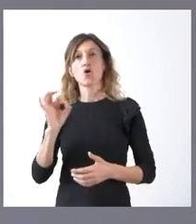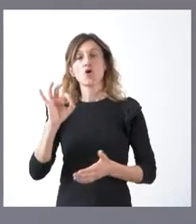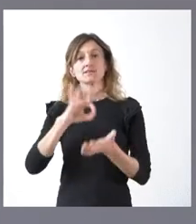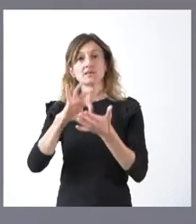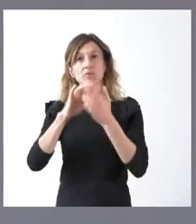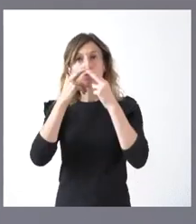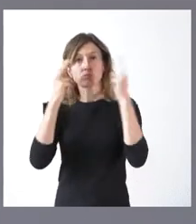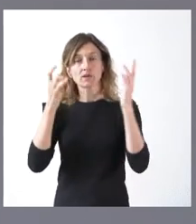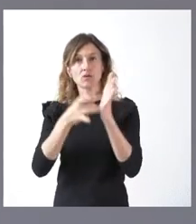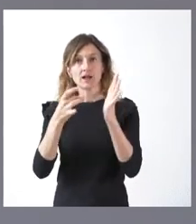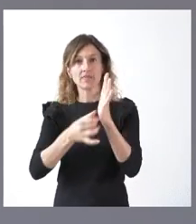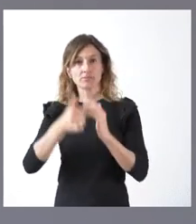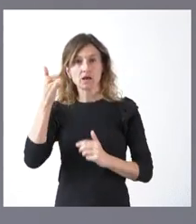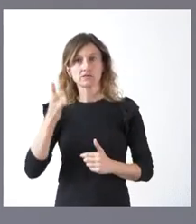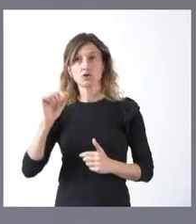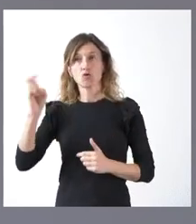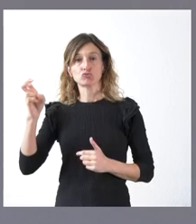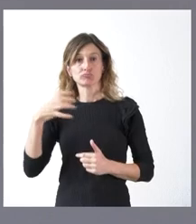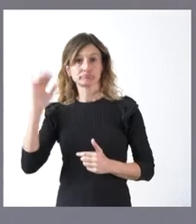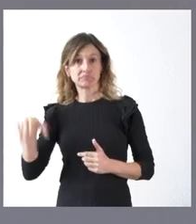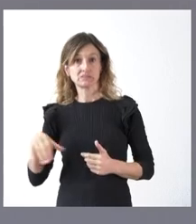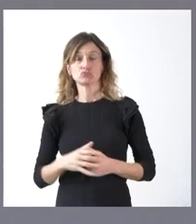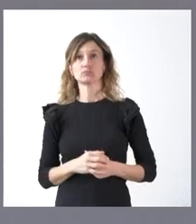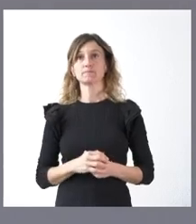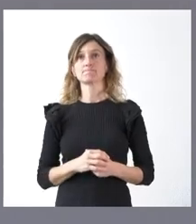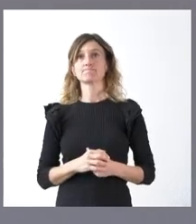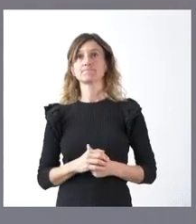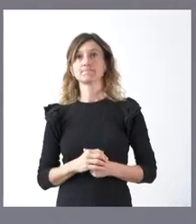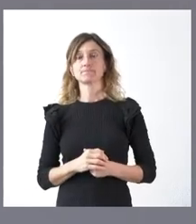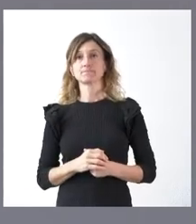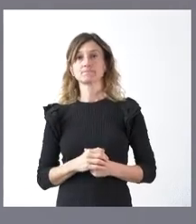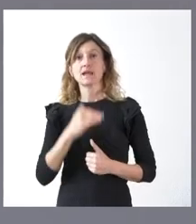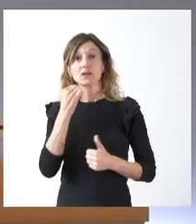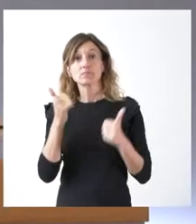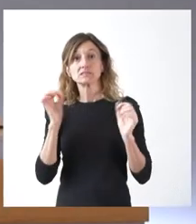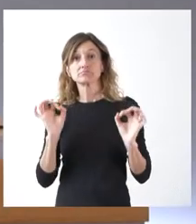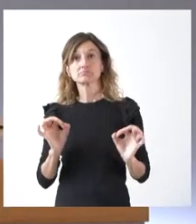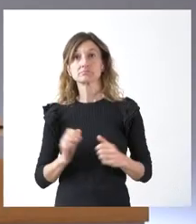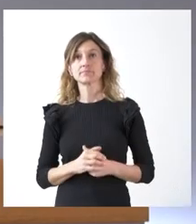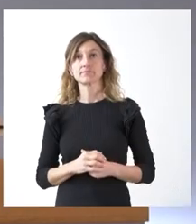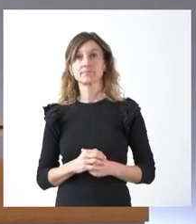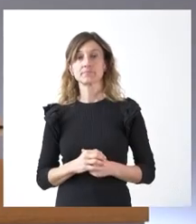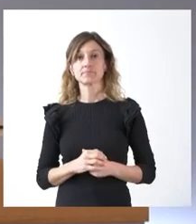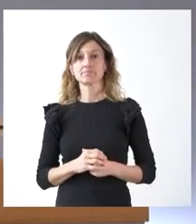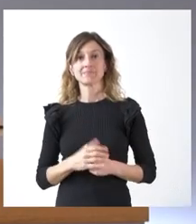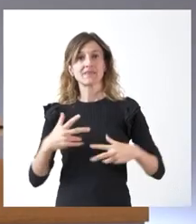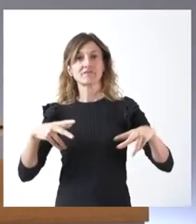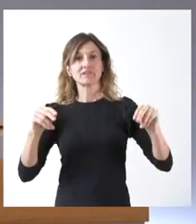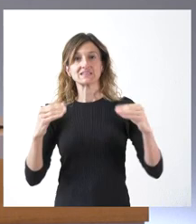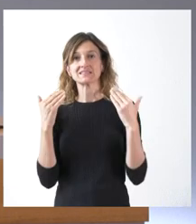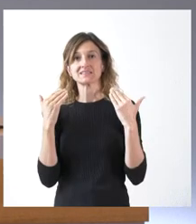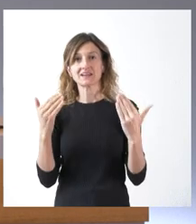públicos de más calidad de lo que otros pueden tener alguna pregunta más Es todo gracias